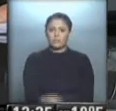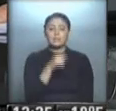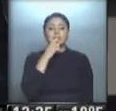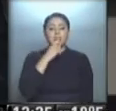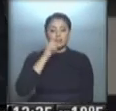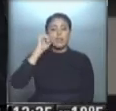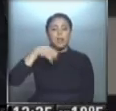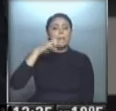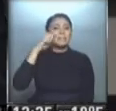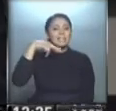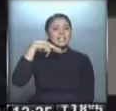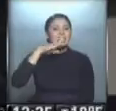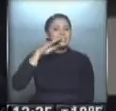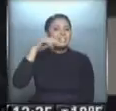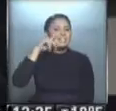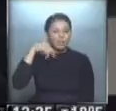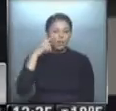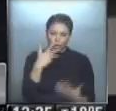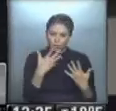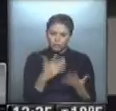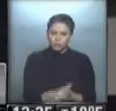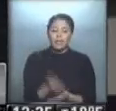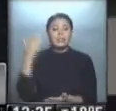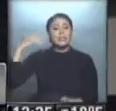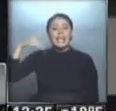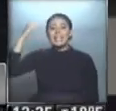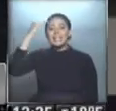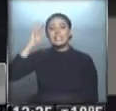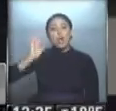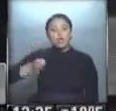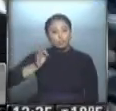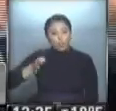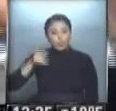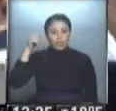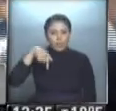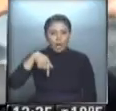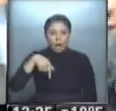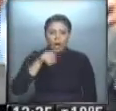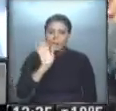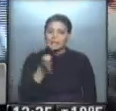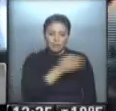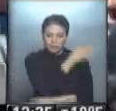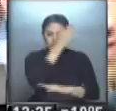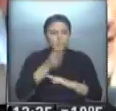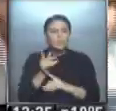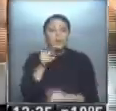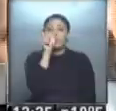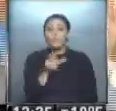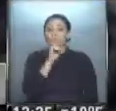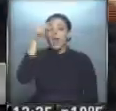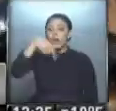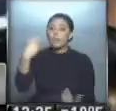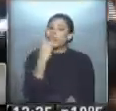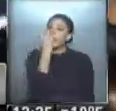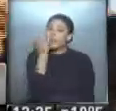piccinin conocido piloto a ver esto ocurrió el 15 de octubre y estamos conociendo la noticia porque la víctima recién pudo